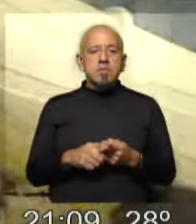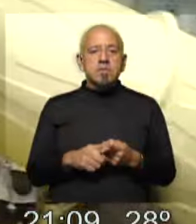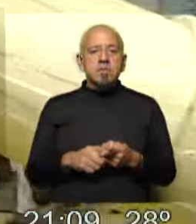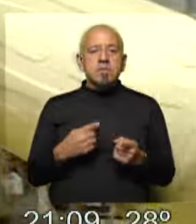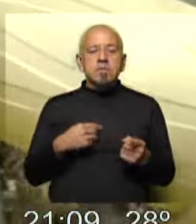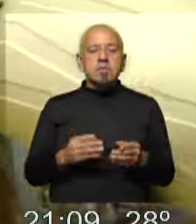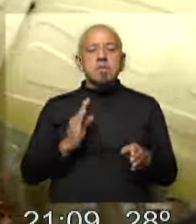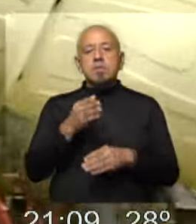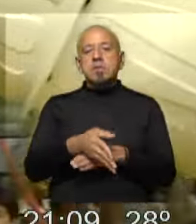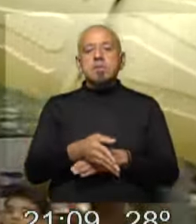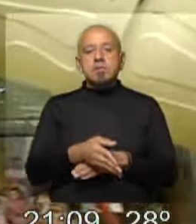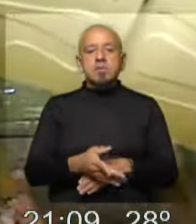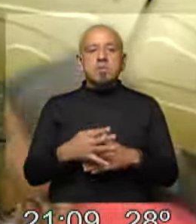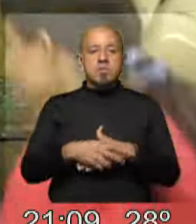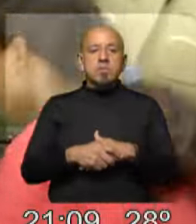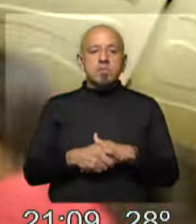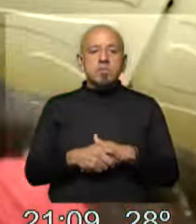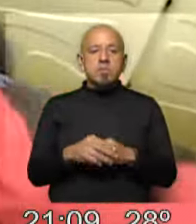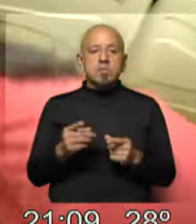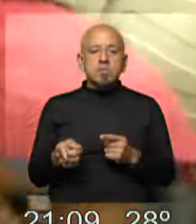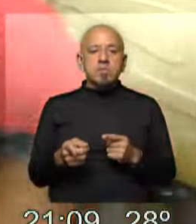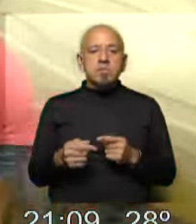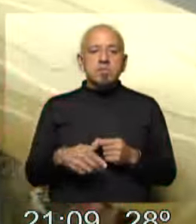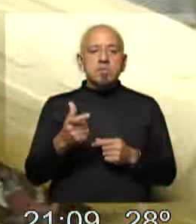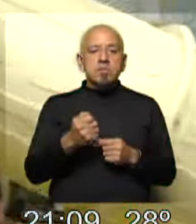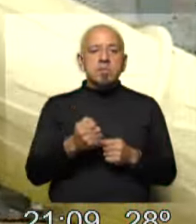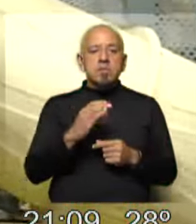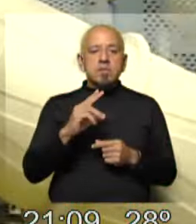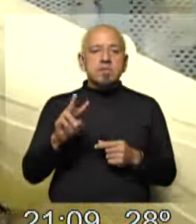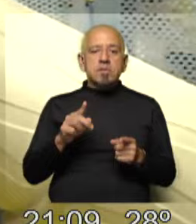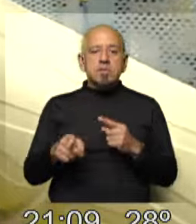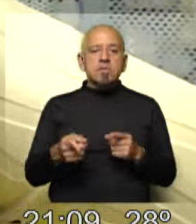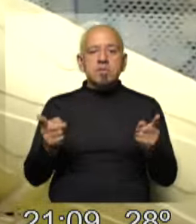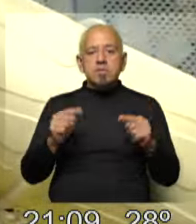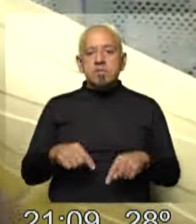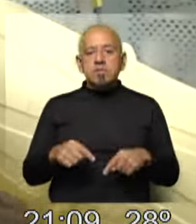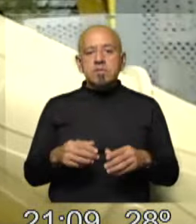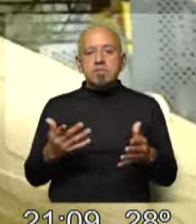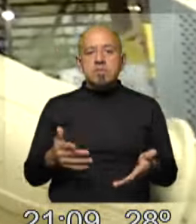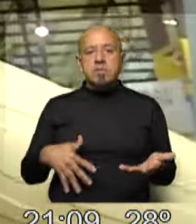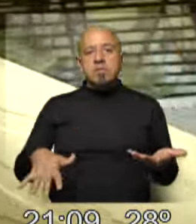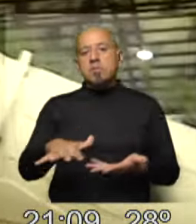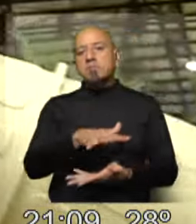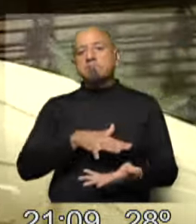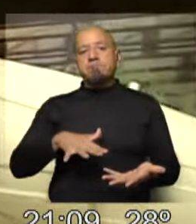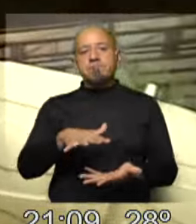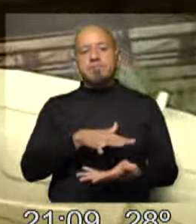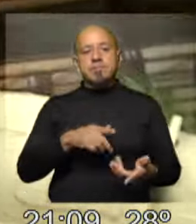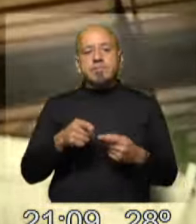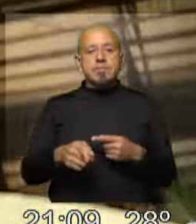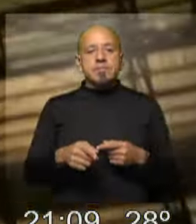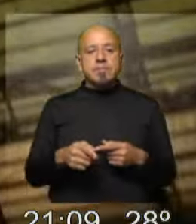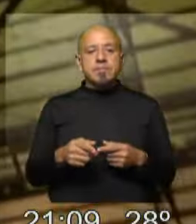accesible t un amigo que tuvo una acb y Vení acá tenés el jardín hay